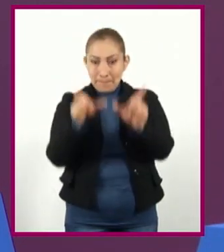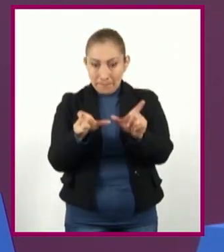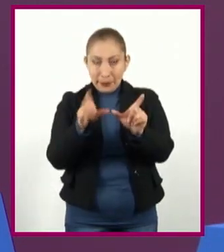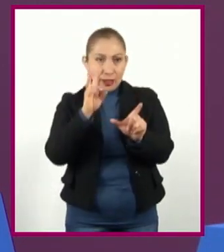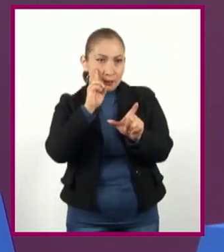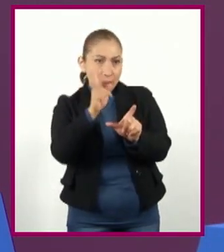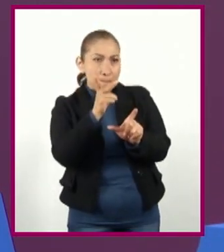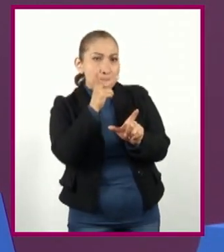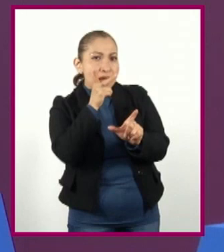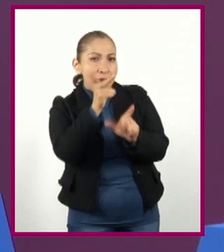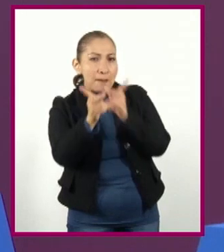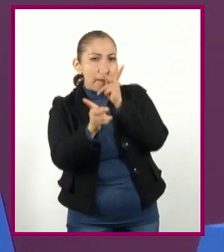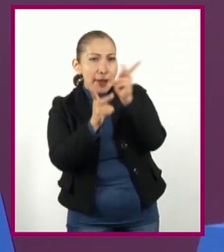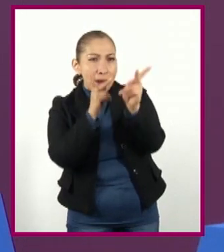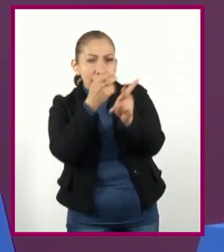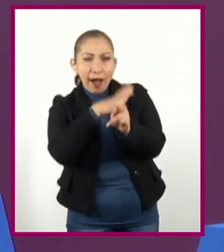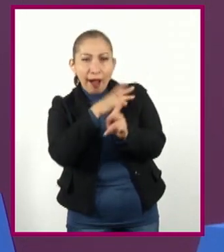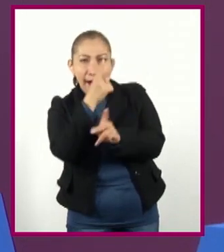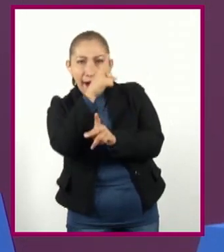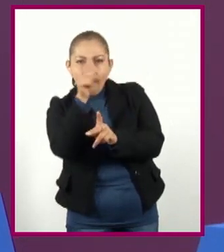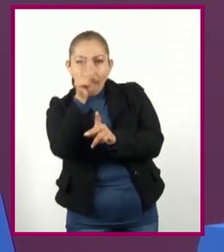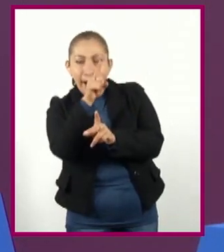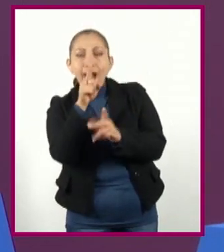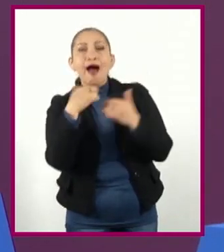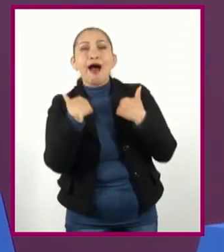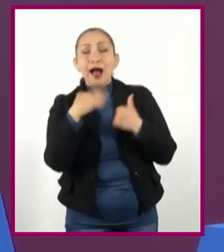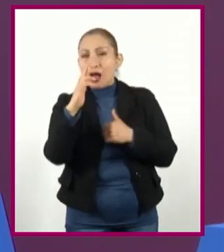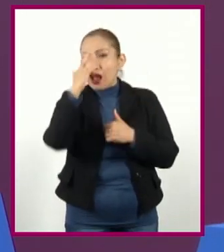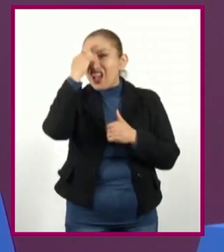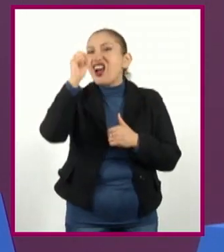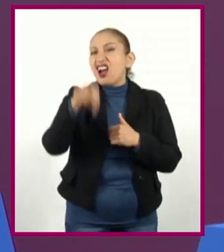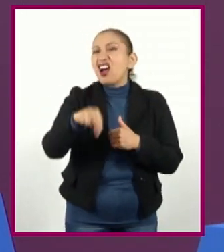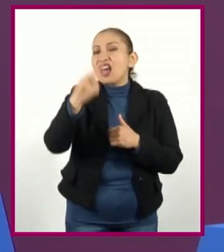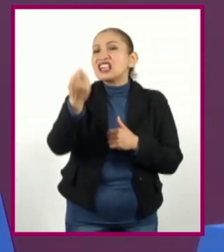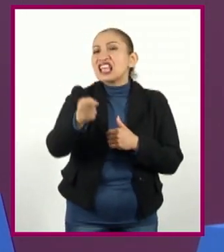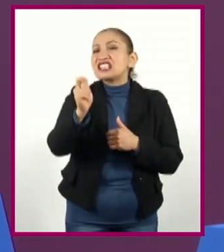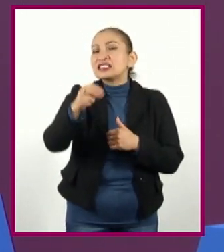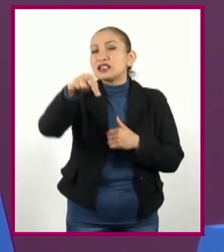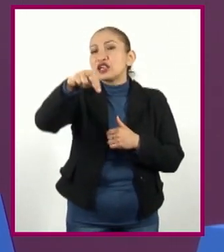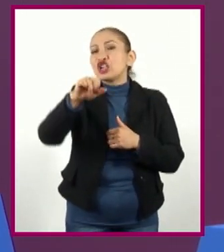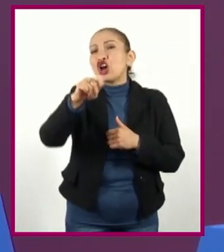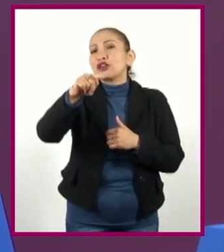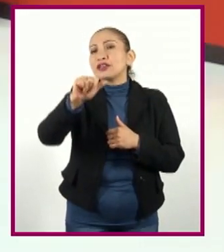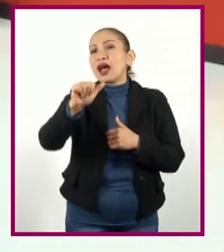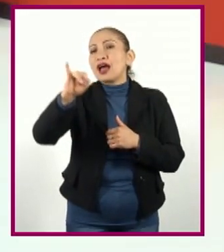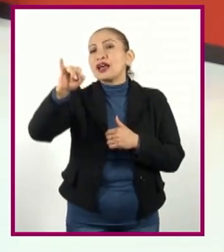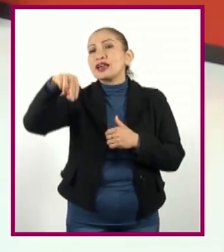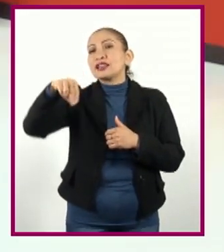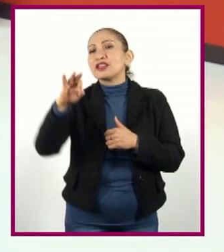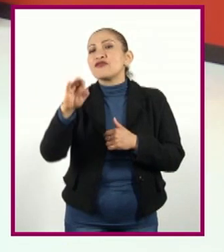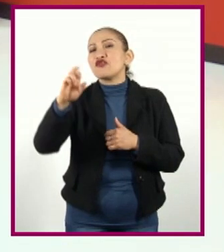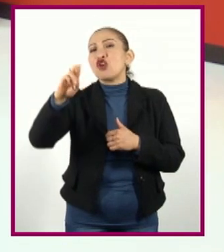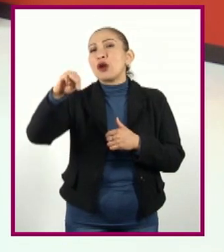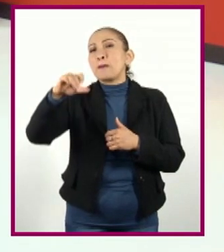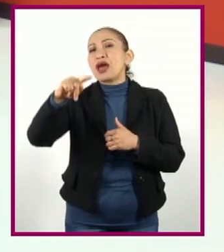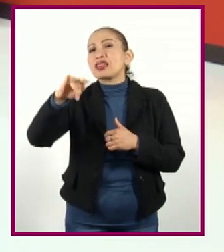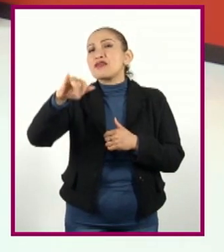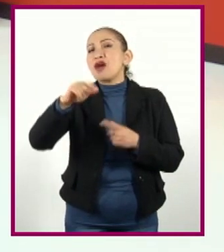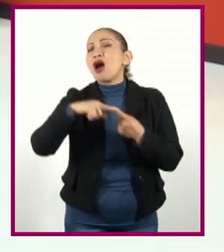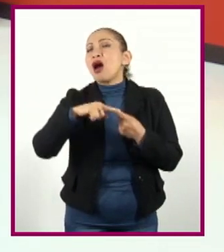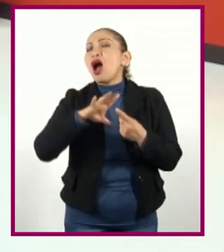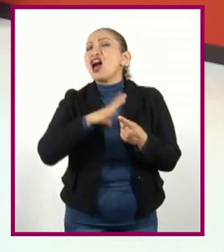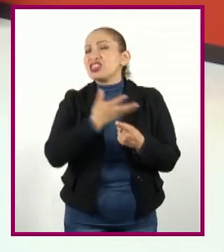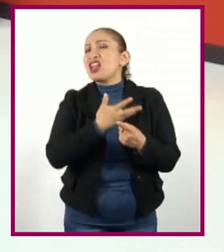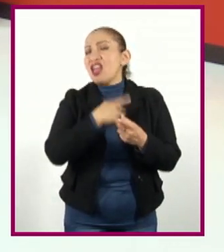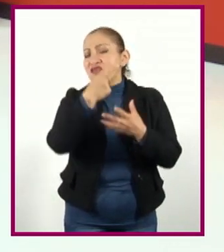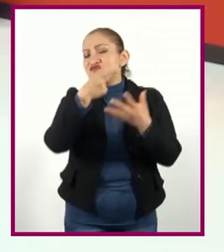se puede observar a simple vista. ¿Recuerdan qué es una nota informativa y sus características? Diariamente suceden cosas en el